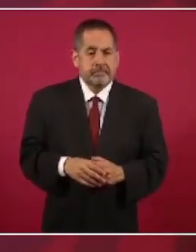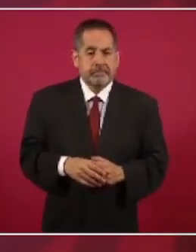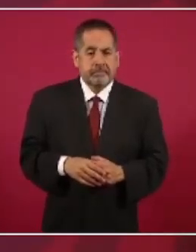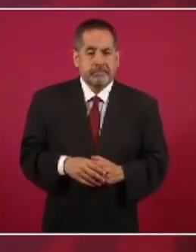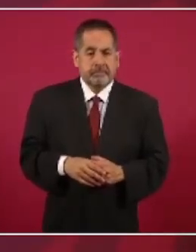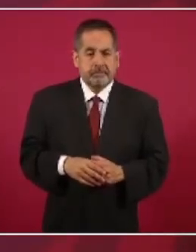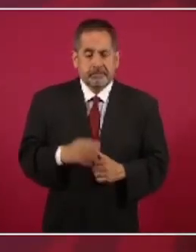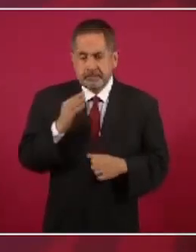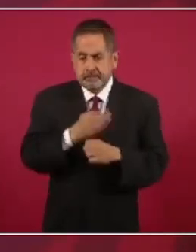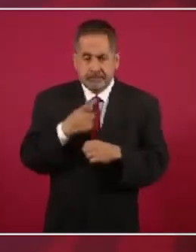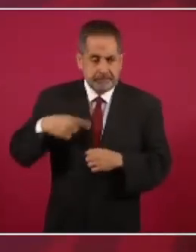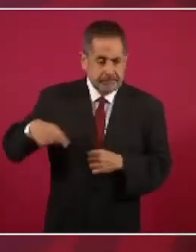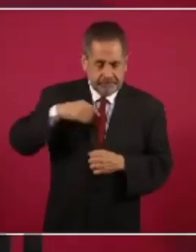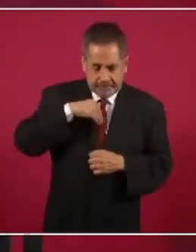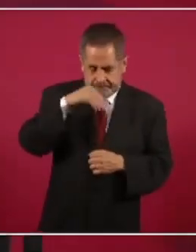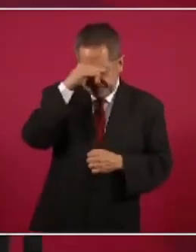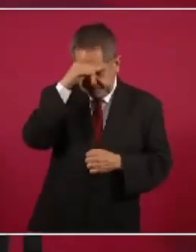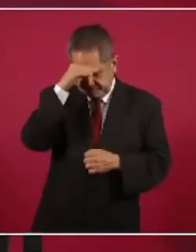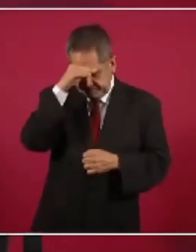reflexión